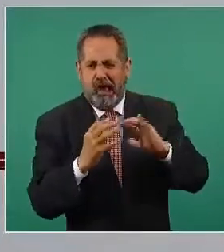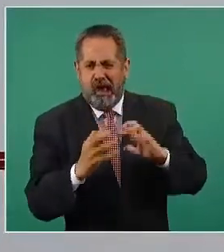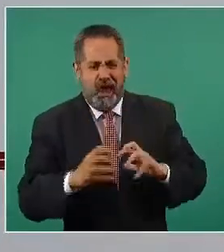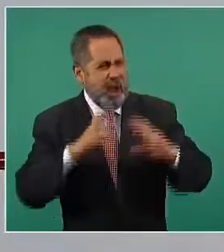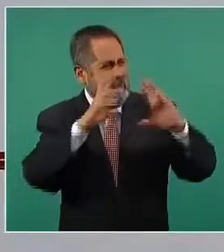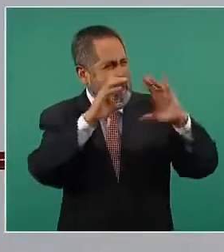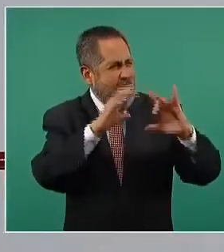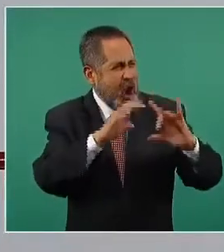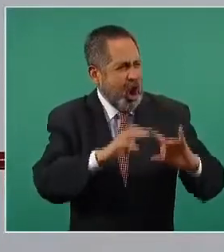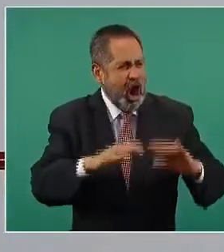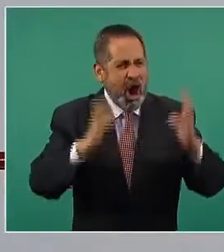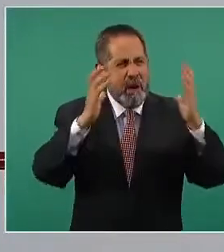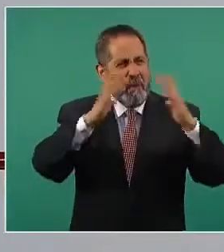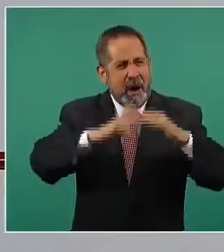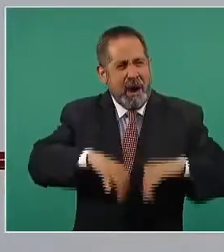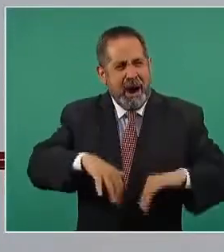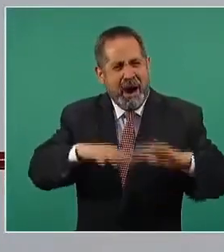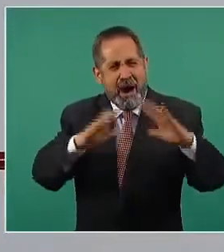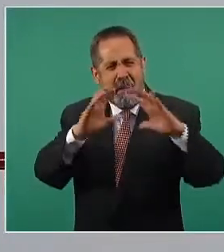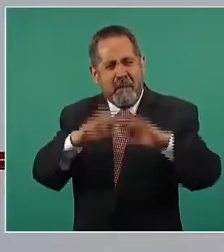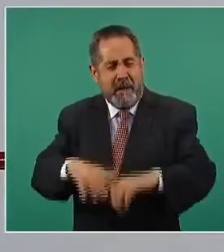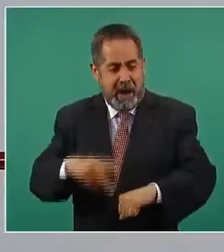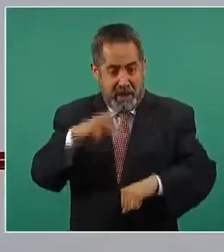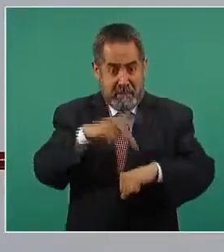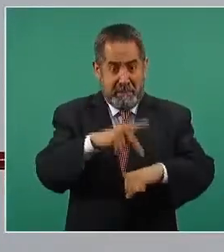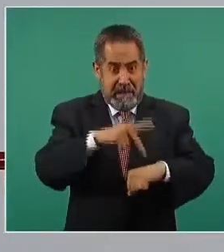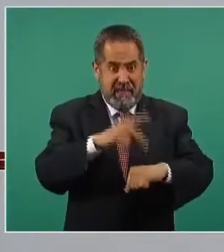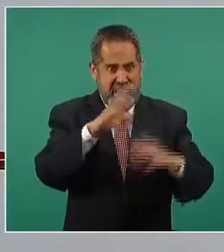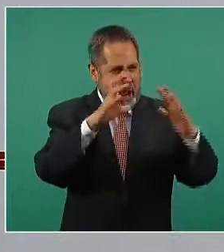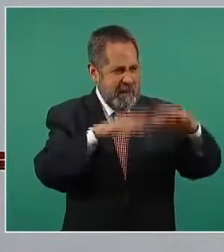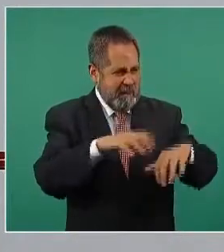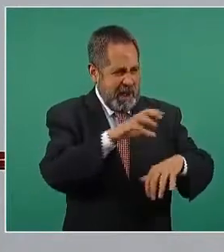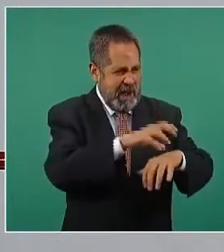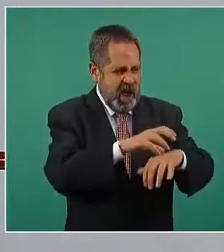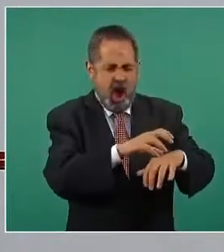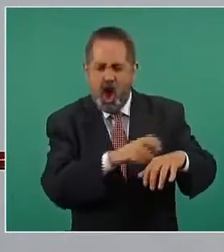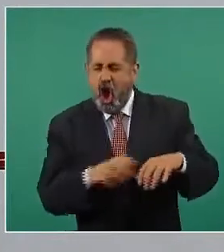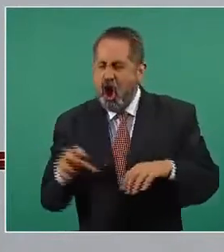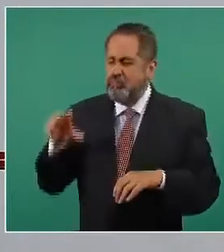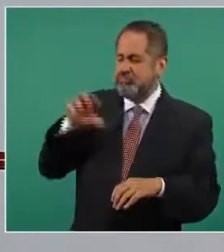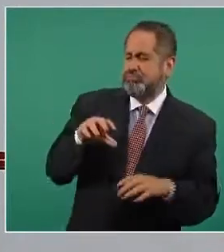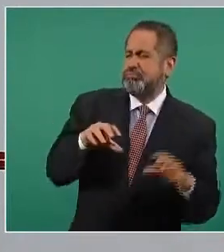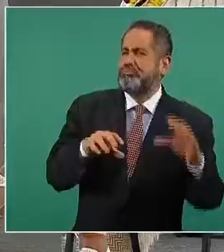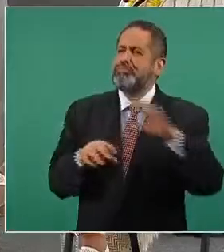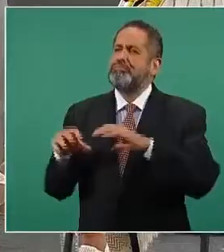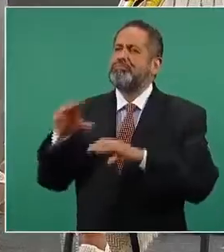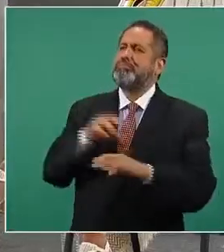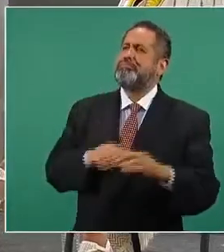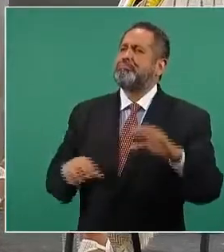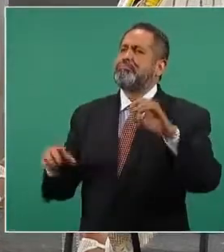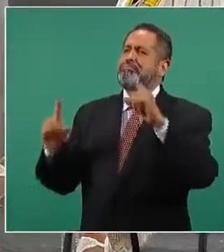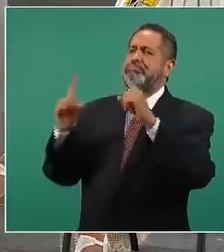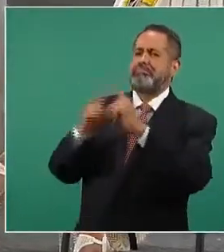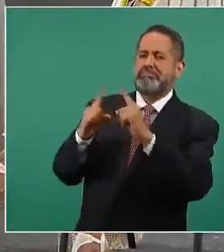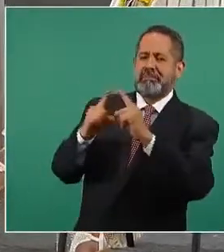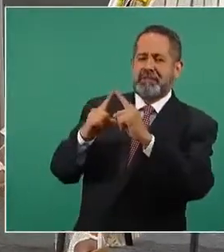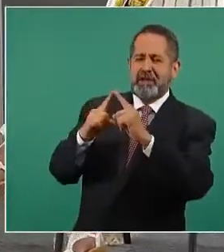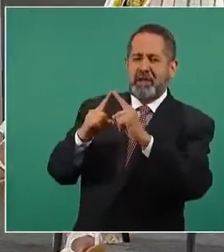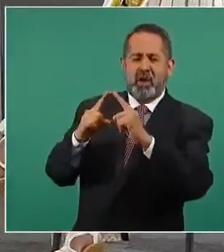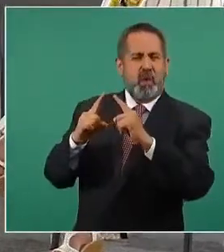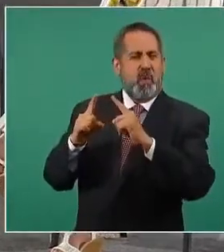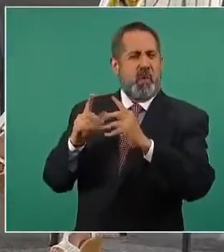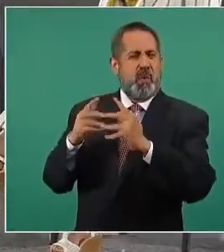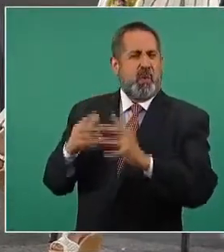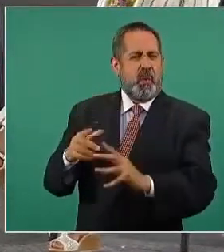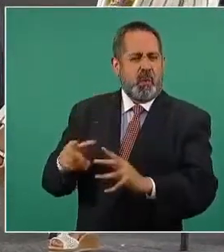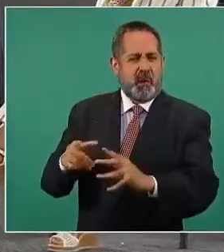fueron demolidos y sus piedras utilizadas en la erección de iglesias, muchas de ellas